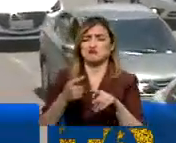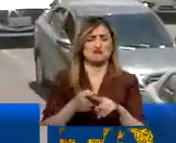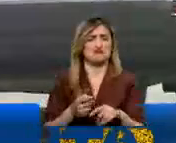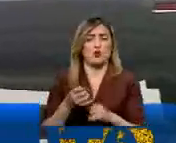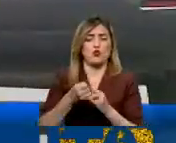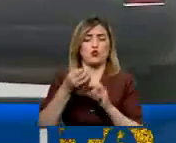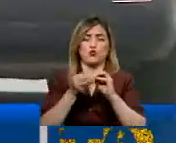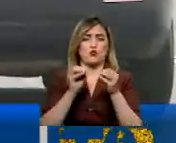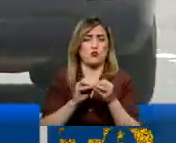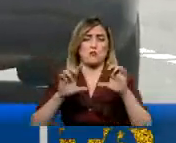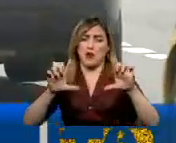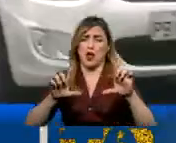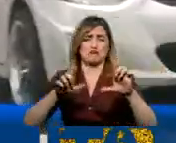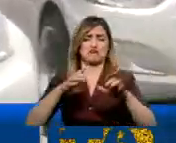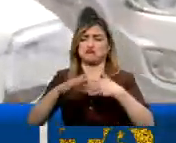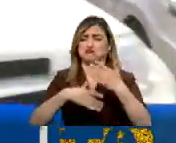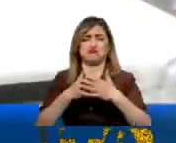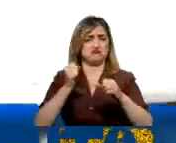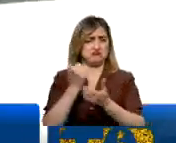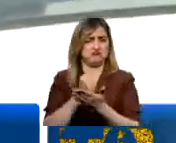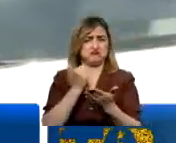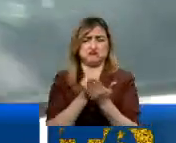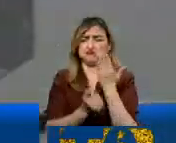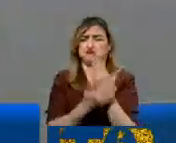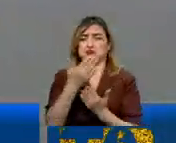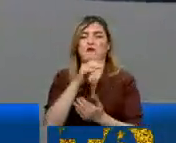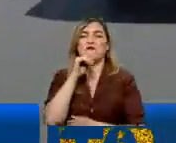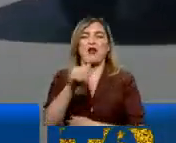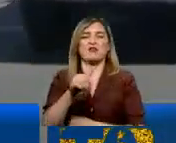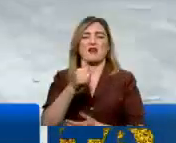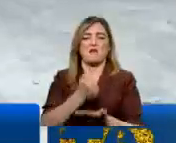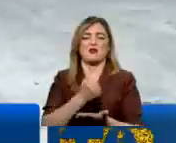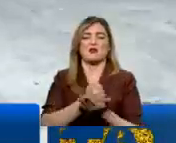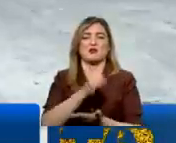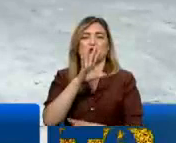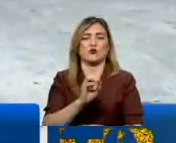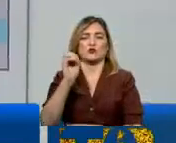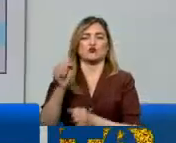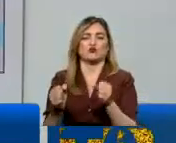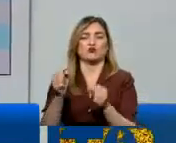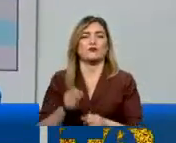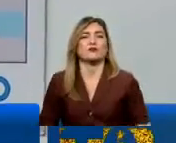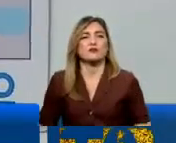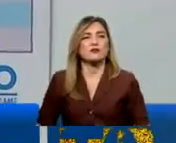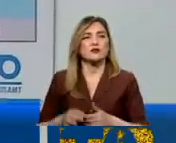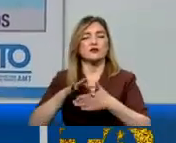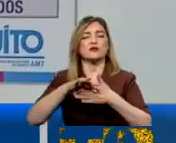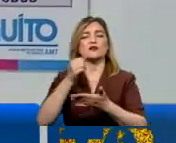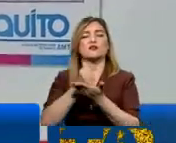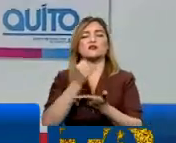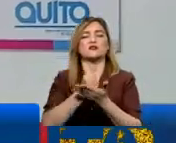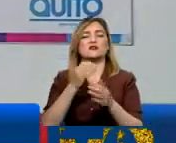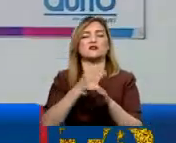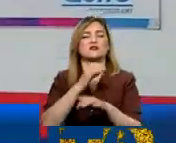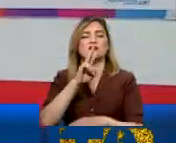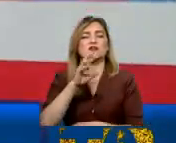el último dígito de placa, aún falta la matriculación de casi el 50% de vehículos. Todavía tenemos pendiente de matricular un